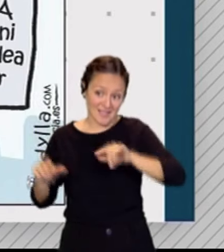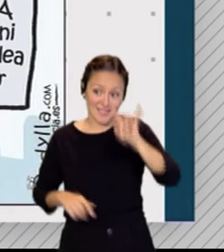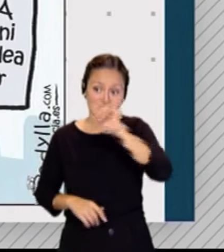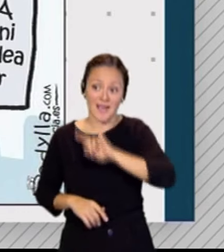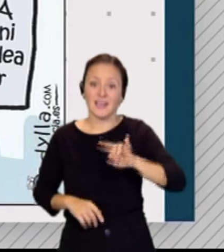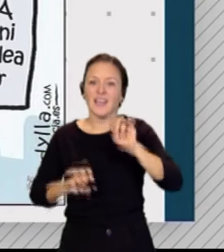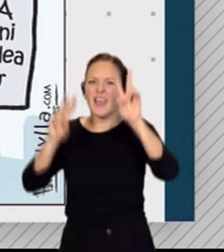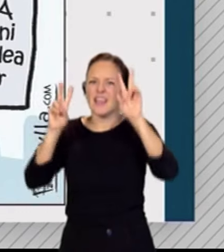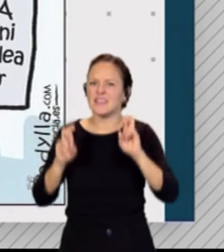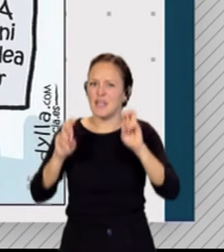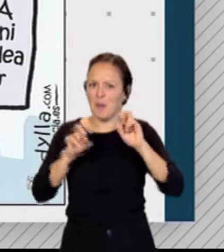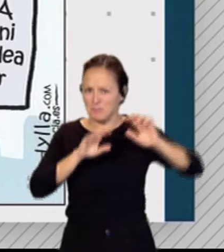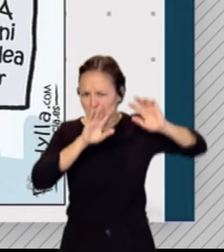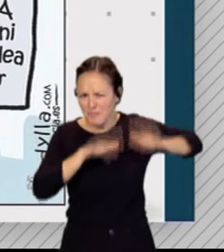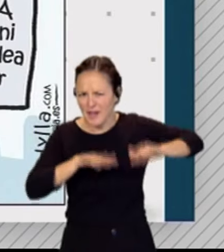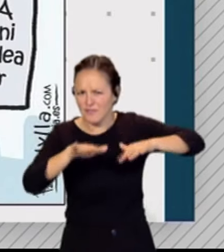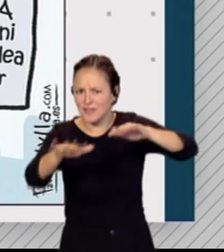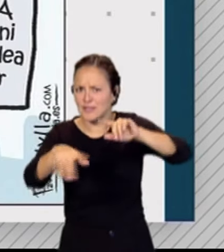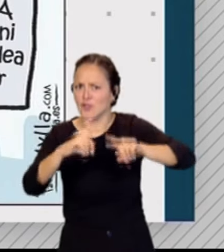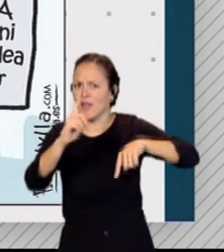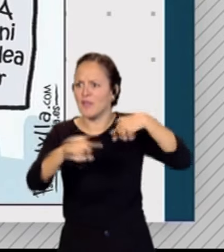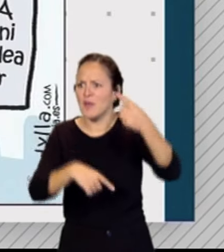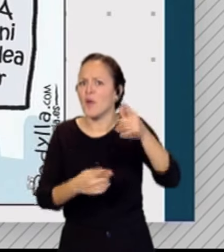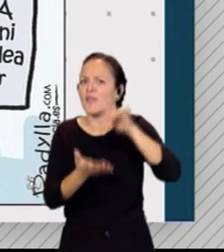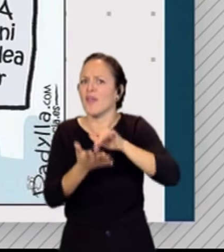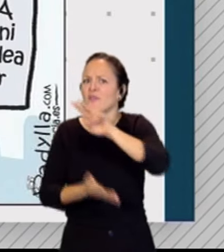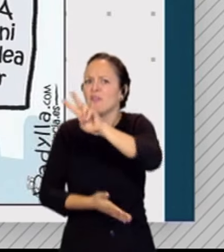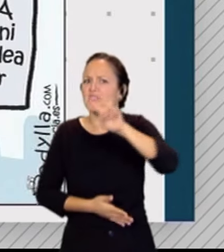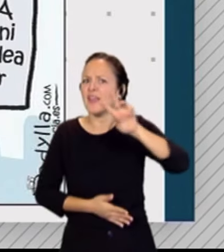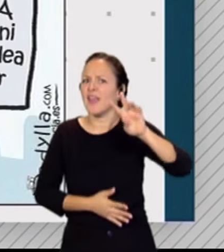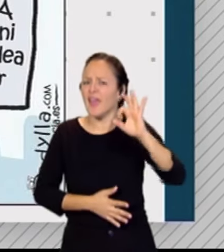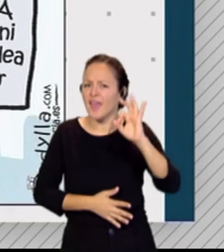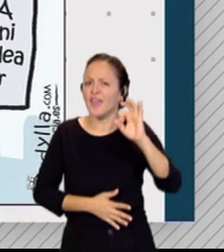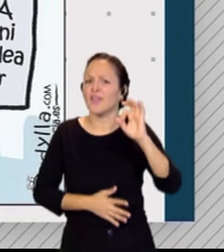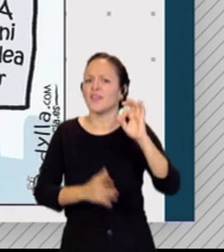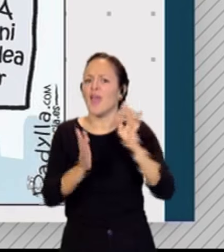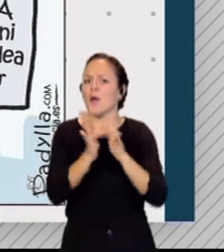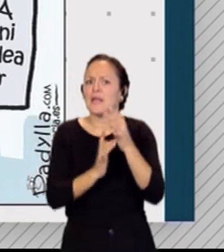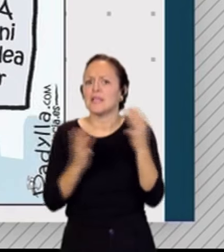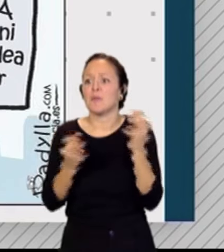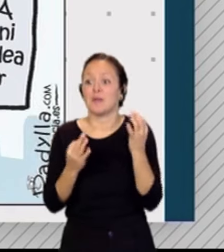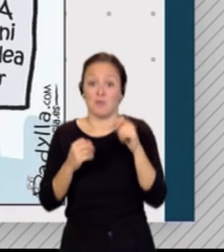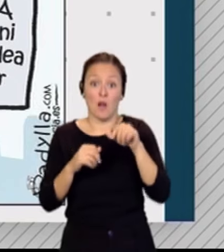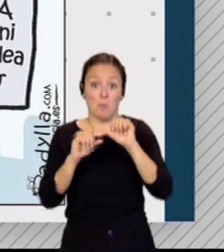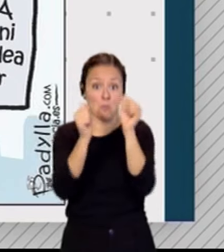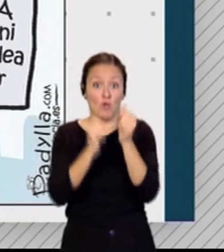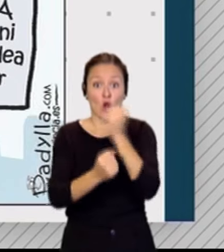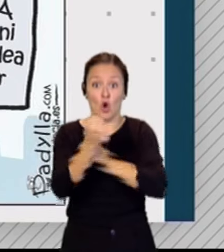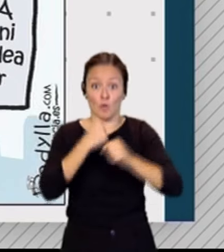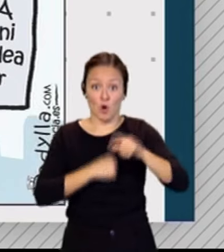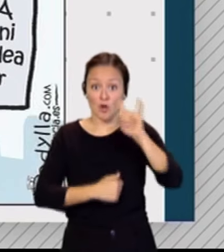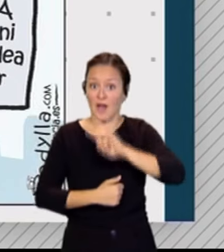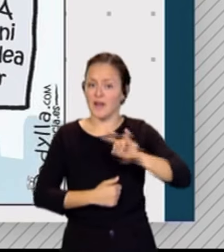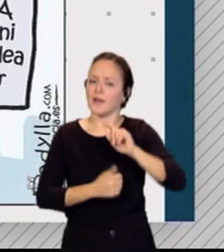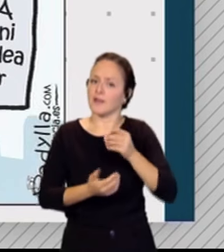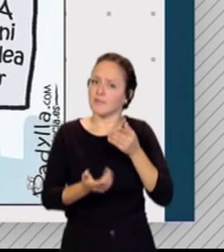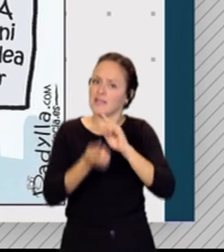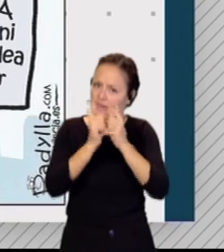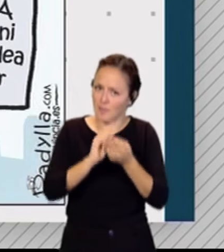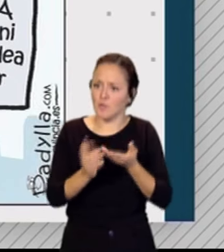la resaca de las manifestaciones del 20 de abril que piden esa revisión ese cambio del modelo económico de Canarias vemos varias